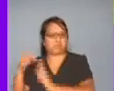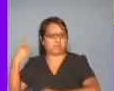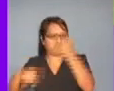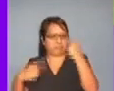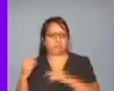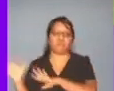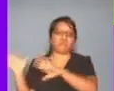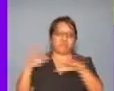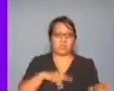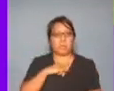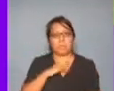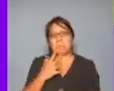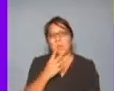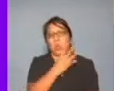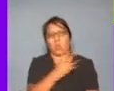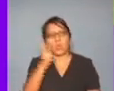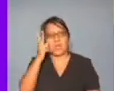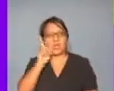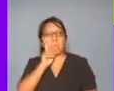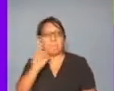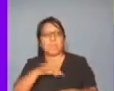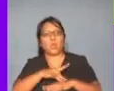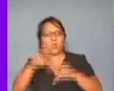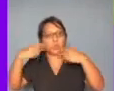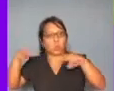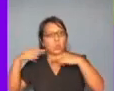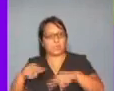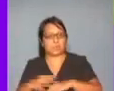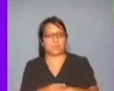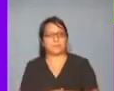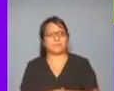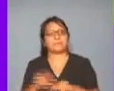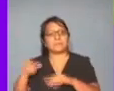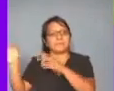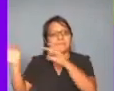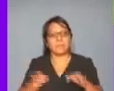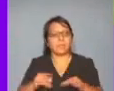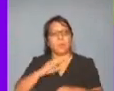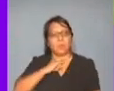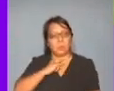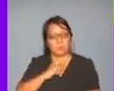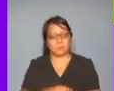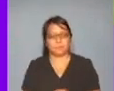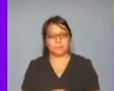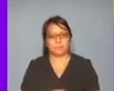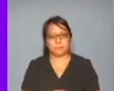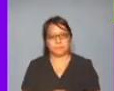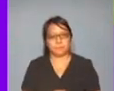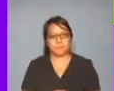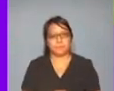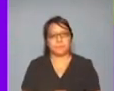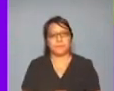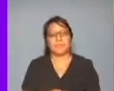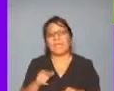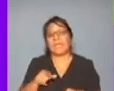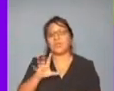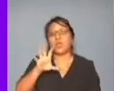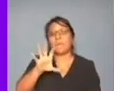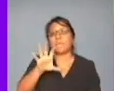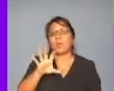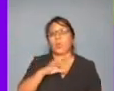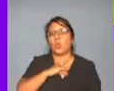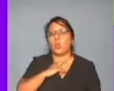tenido alrededor de 48.000 turistas que nos han estado visitando. Y esto a la provincia le ha dejado